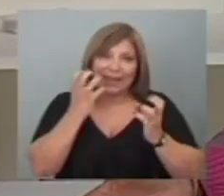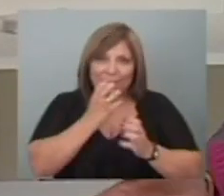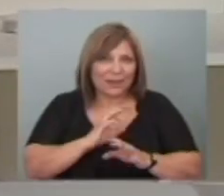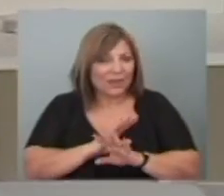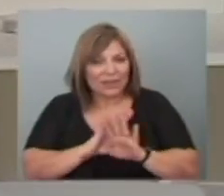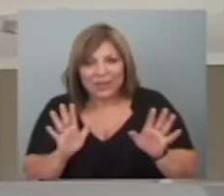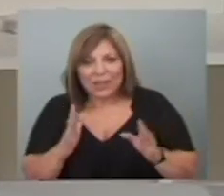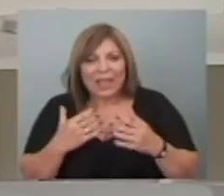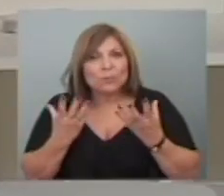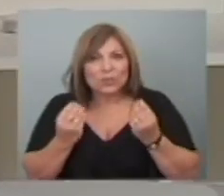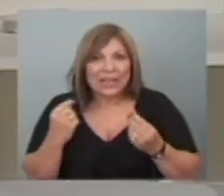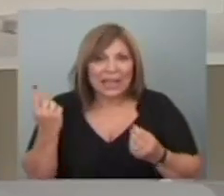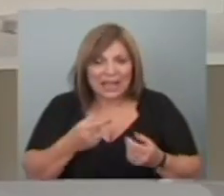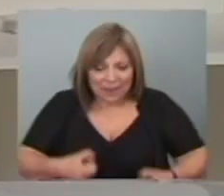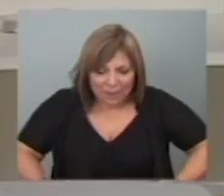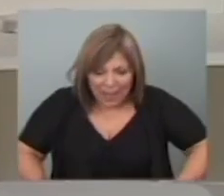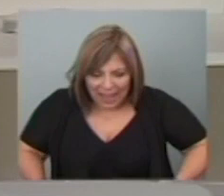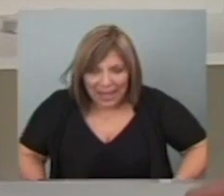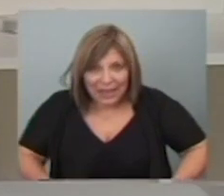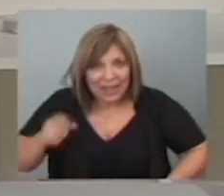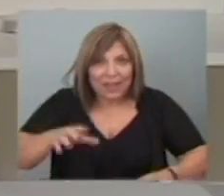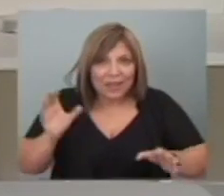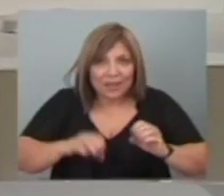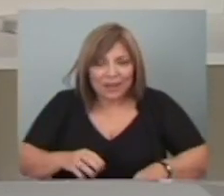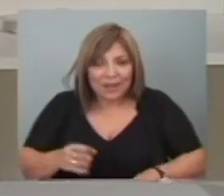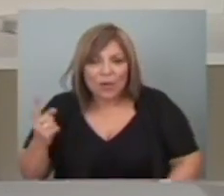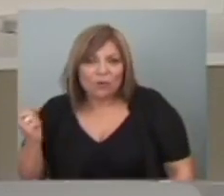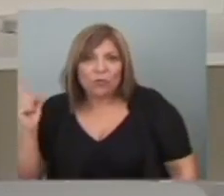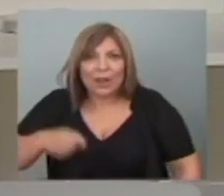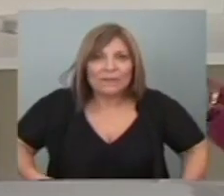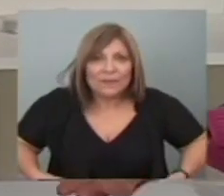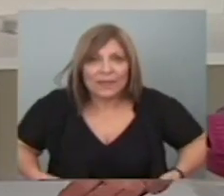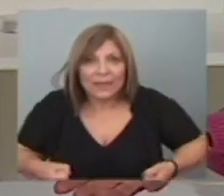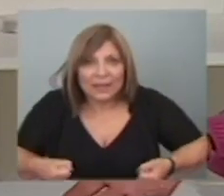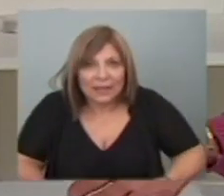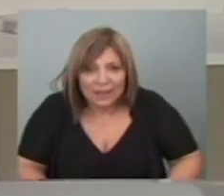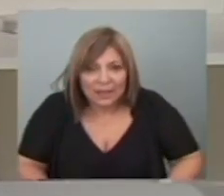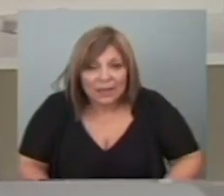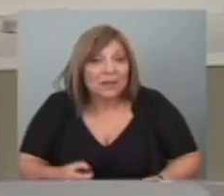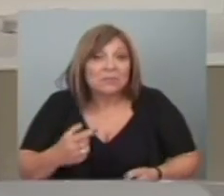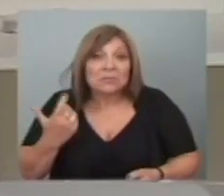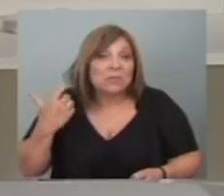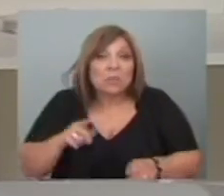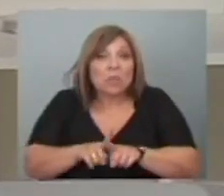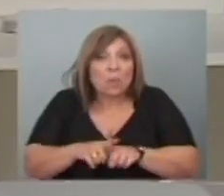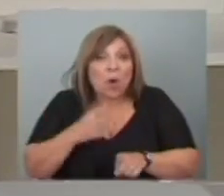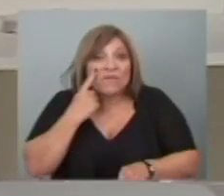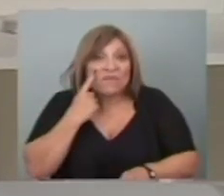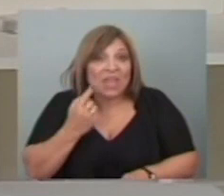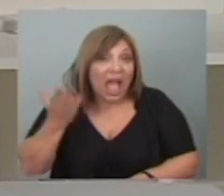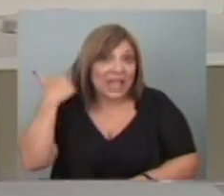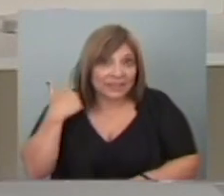siente retornado, se hace la valija en el exterior y vuelve y retoma su vida de antes, como quien